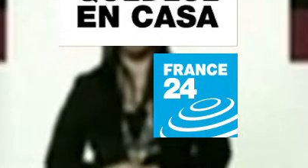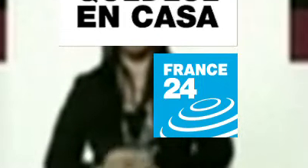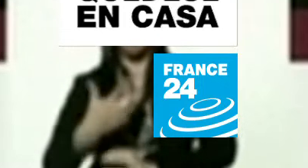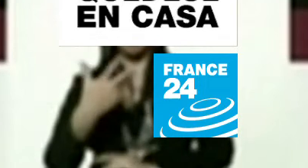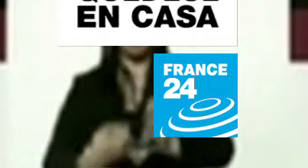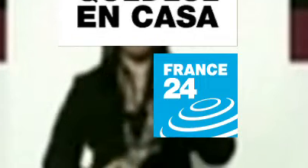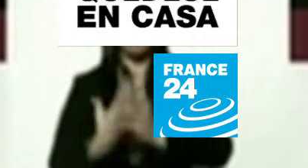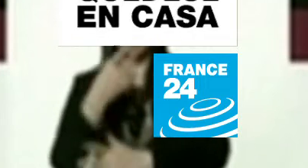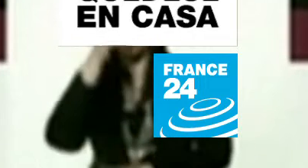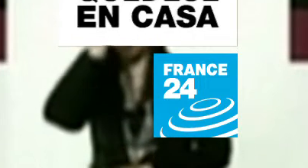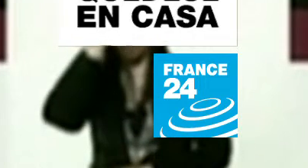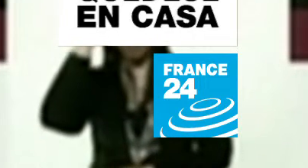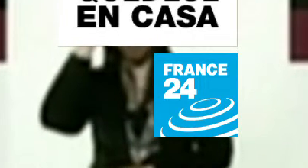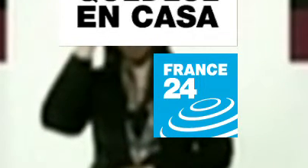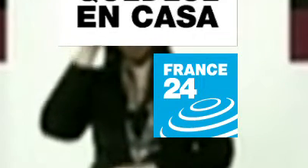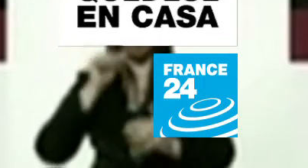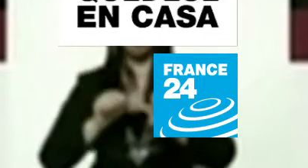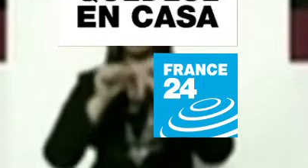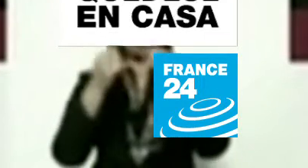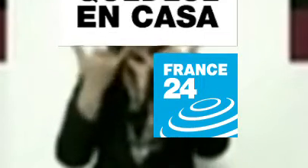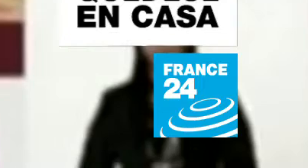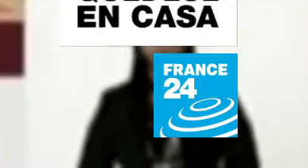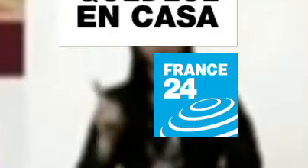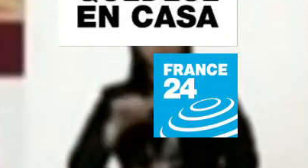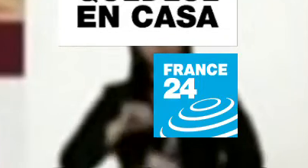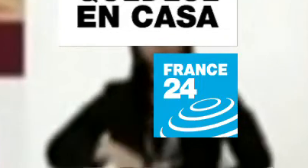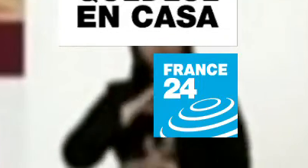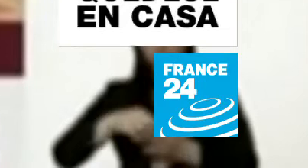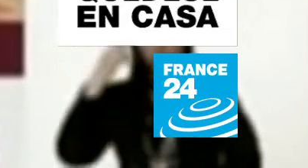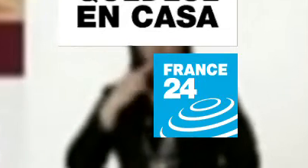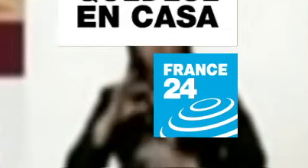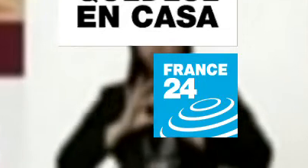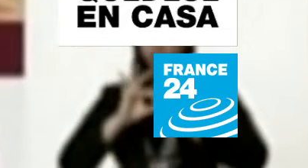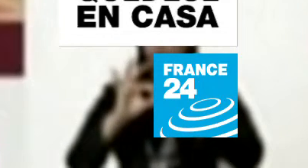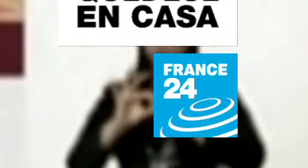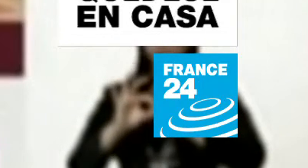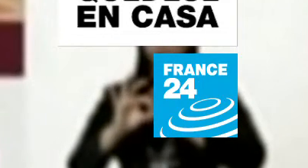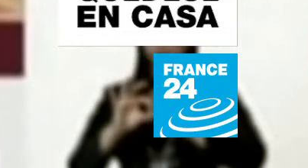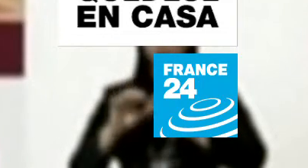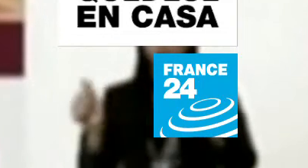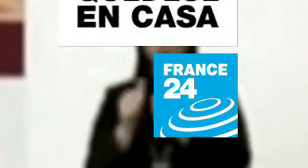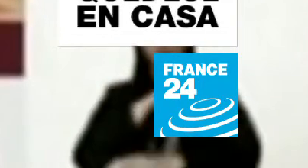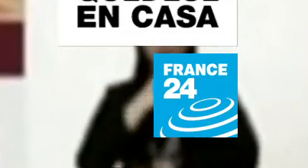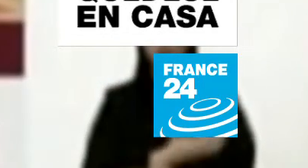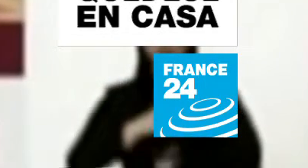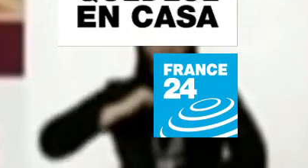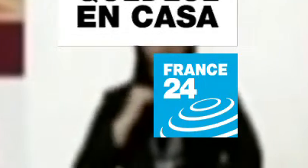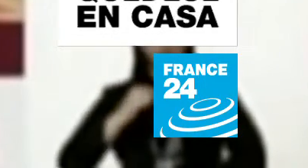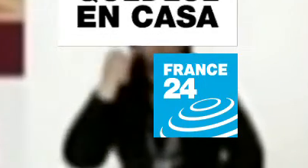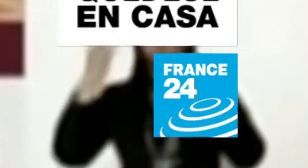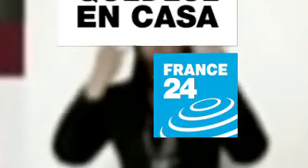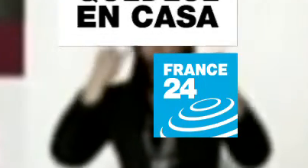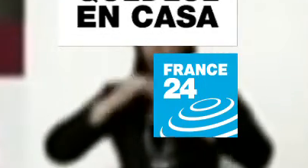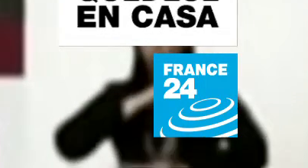presidente nicolás madura asegura que este ciudadano estadounidense junto con otro compatriota y 11 personas más fueron detenidos el domingo en la guaira tras la fallida